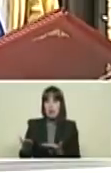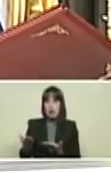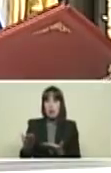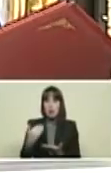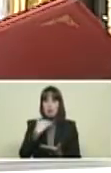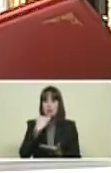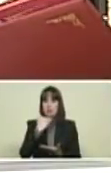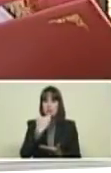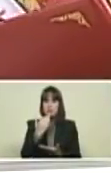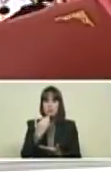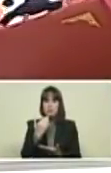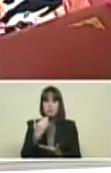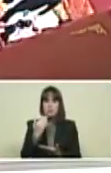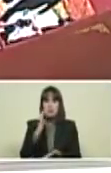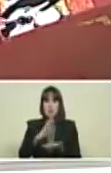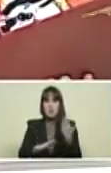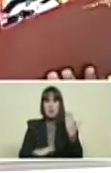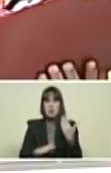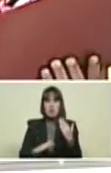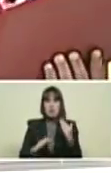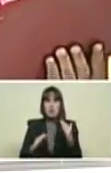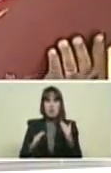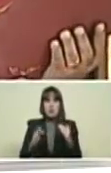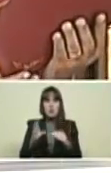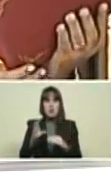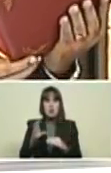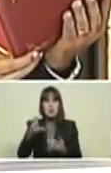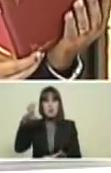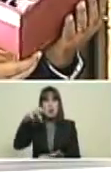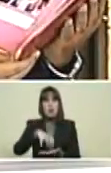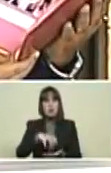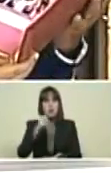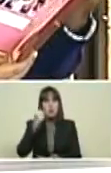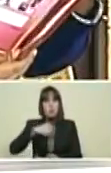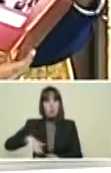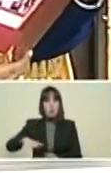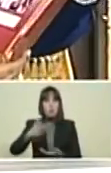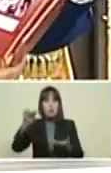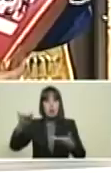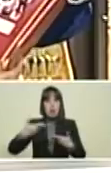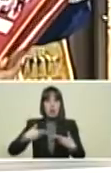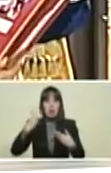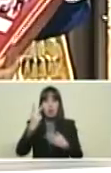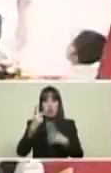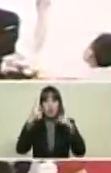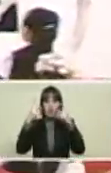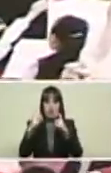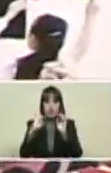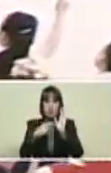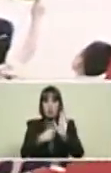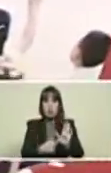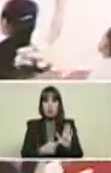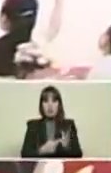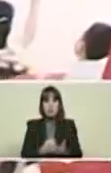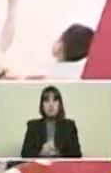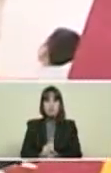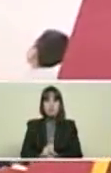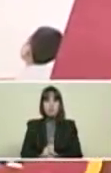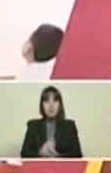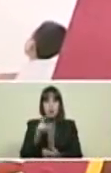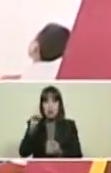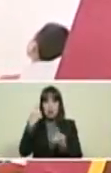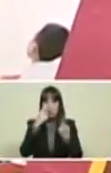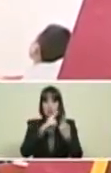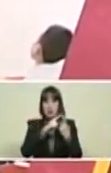del Palacio del Pueblo, me regaló este recuerdo en 2 fotografías. Esta